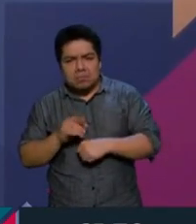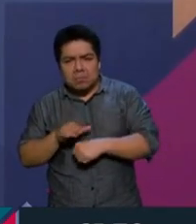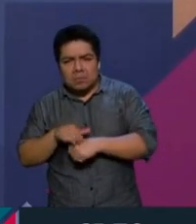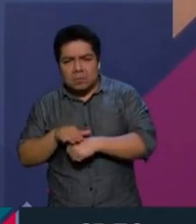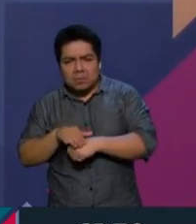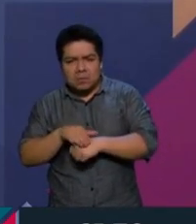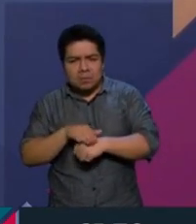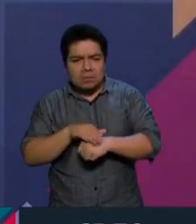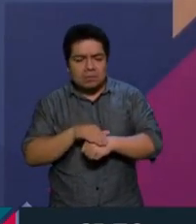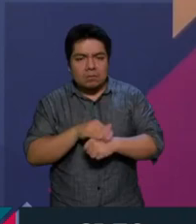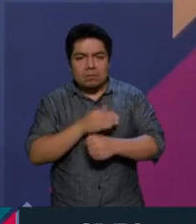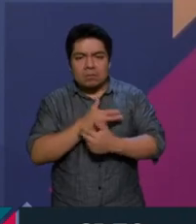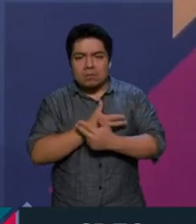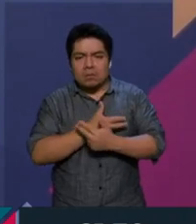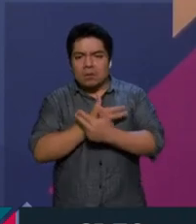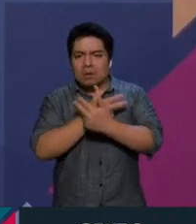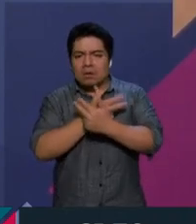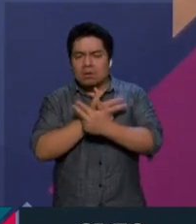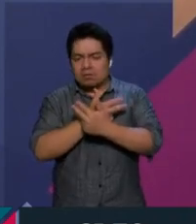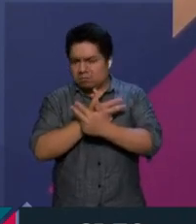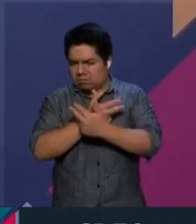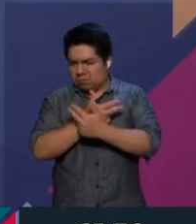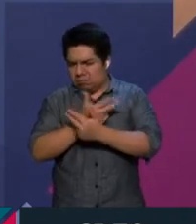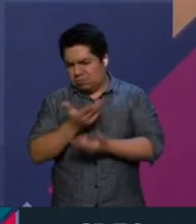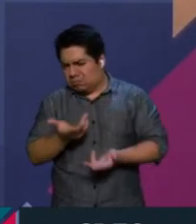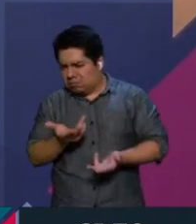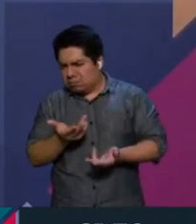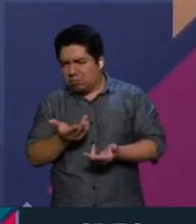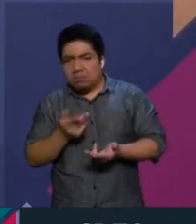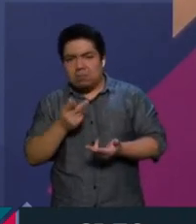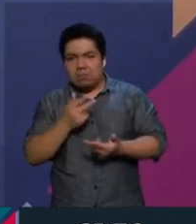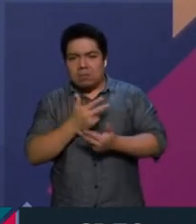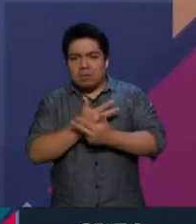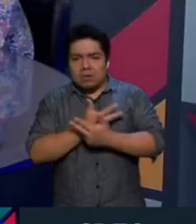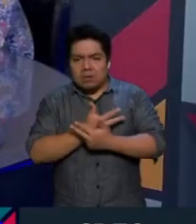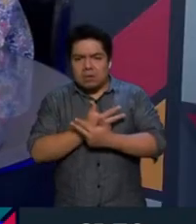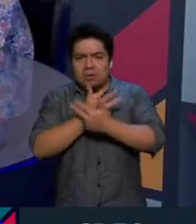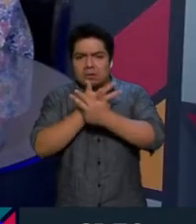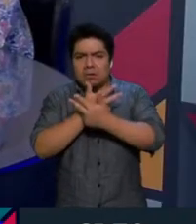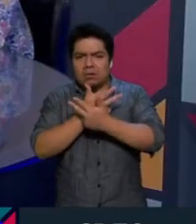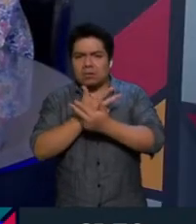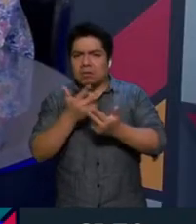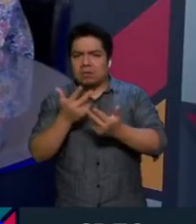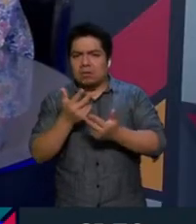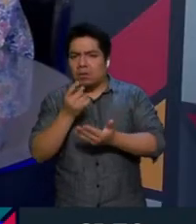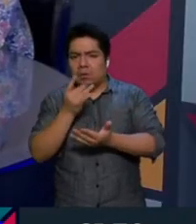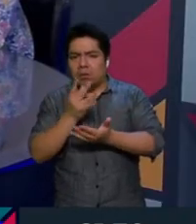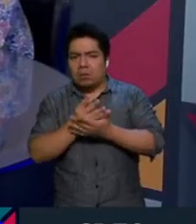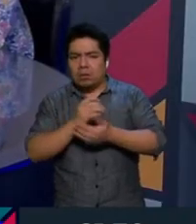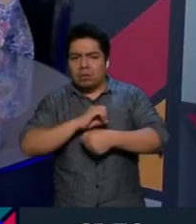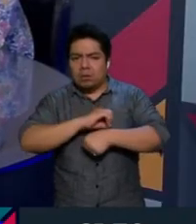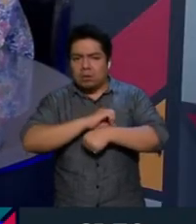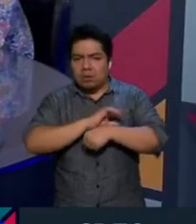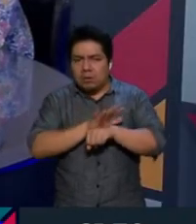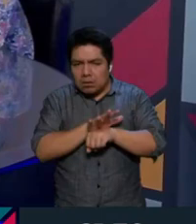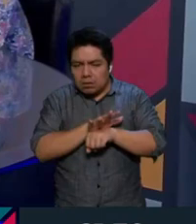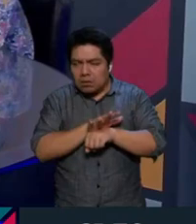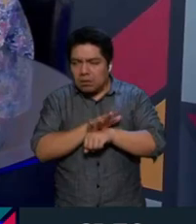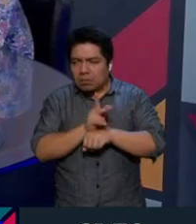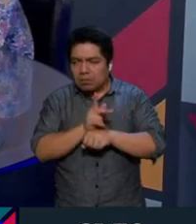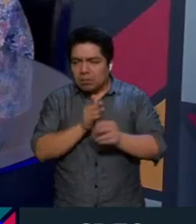de manera remota, cuando las sesiones remotas se convocaban por cuestiones de COVID únicamente, no estábamos en